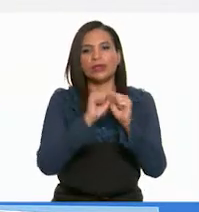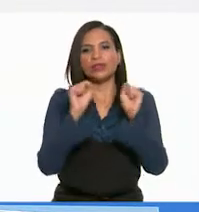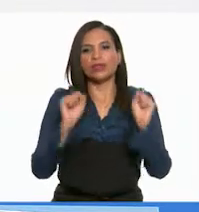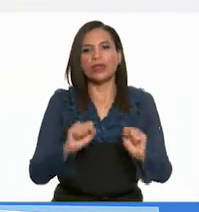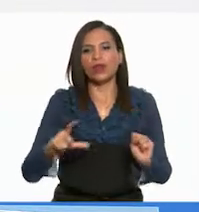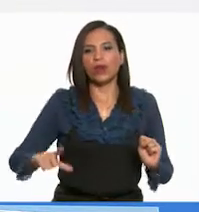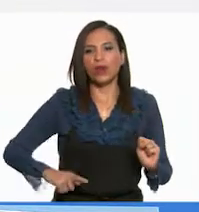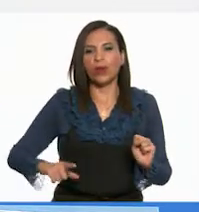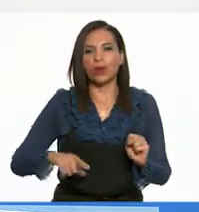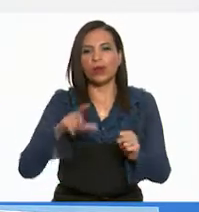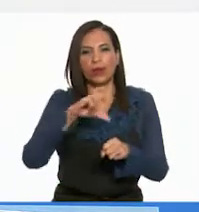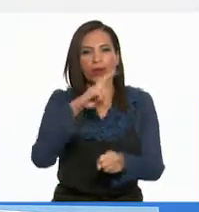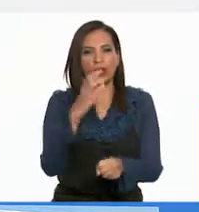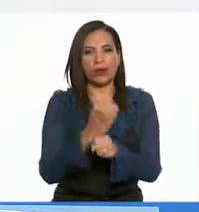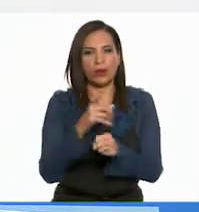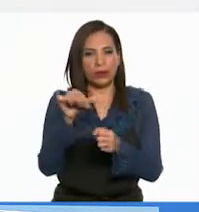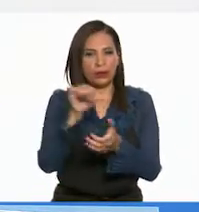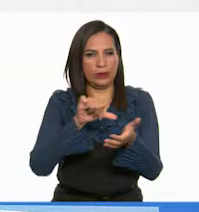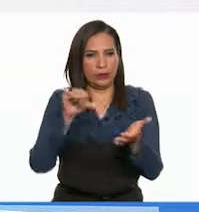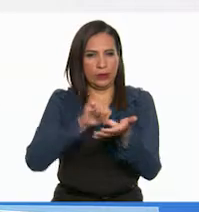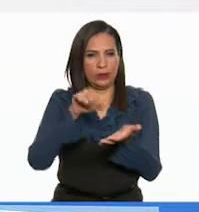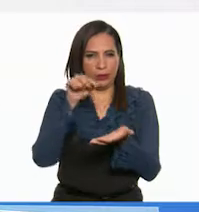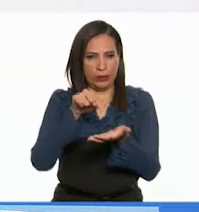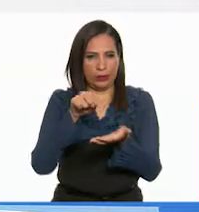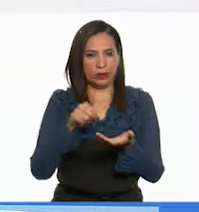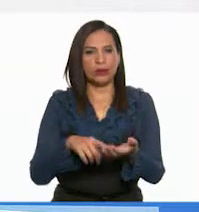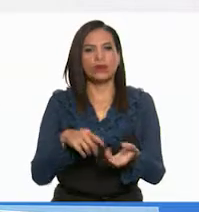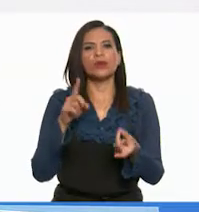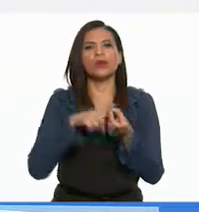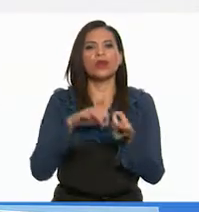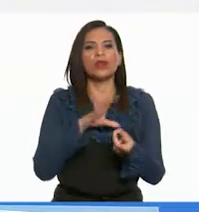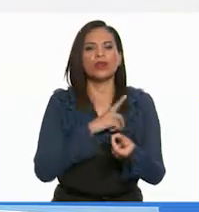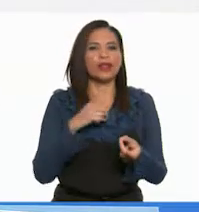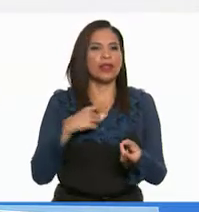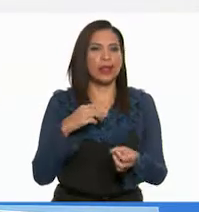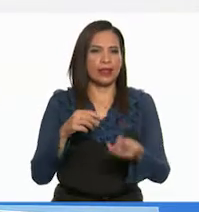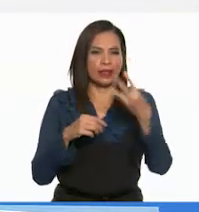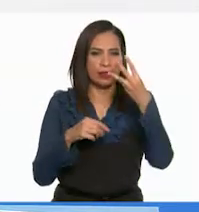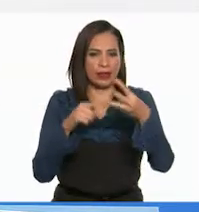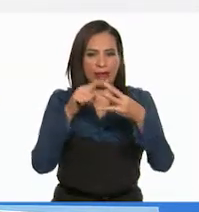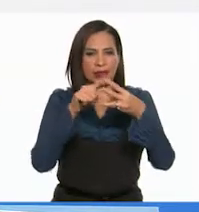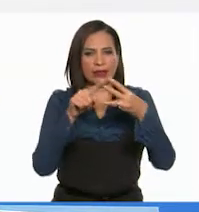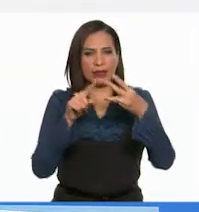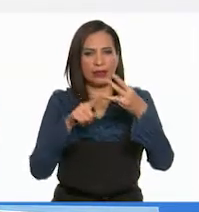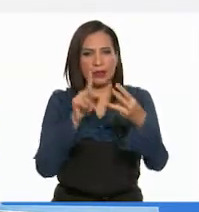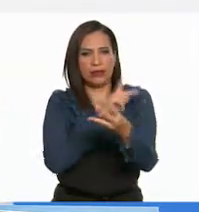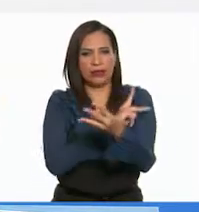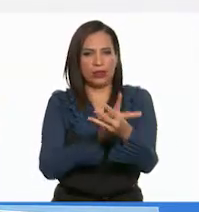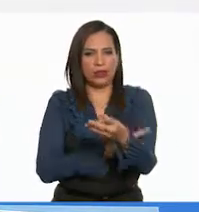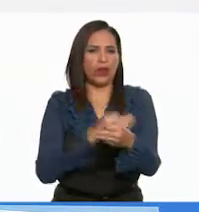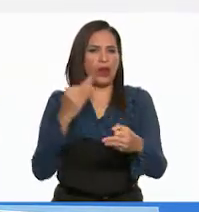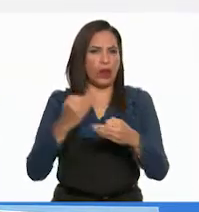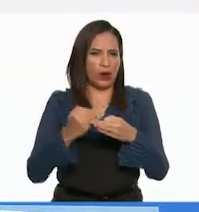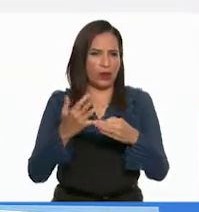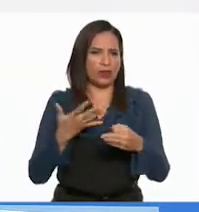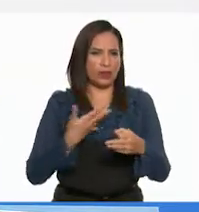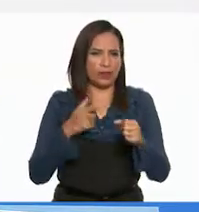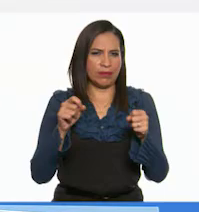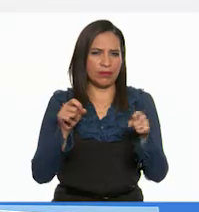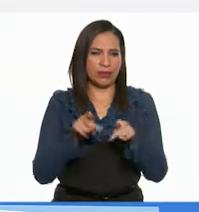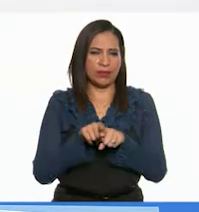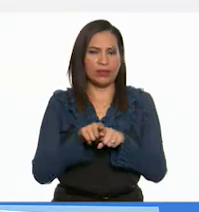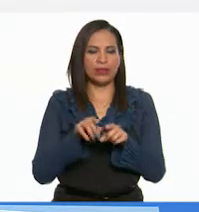de gobierno republicano centralista, donde hubiera 3 poderes, como en la actualidad.